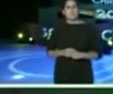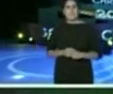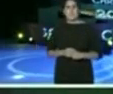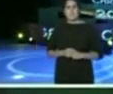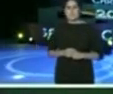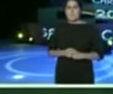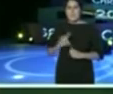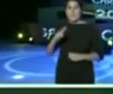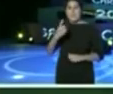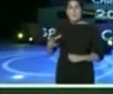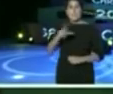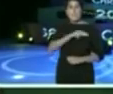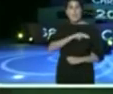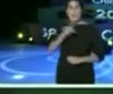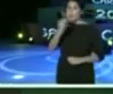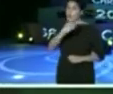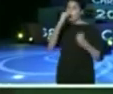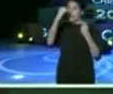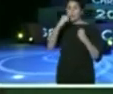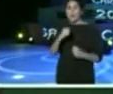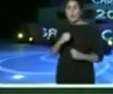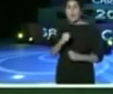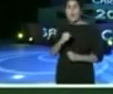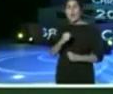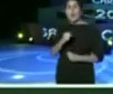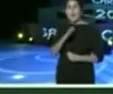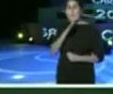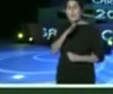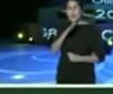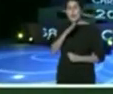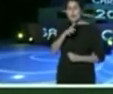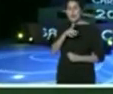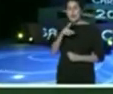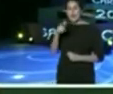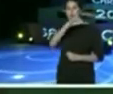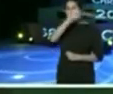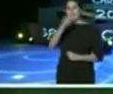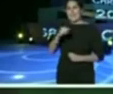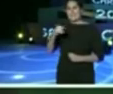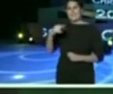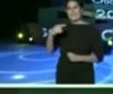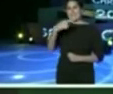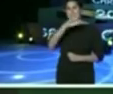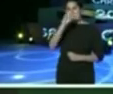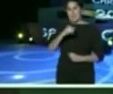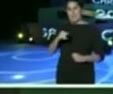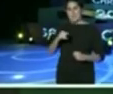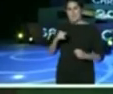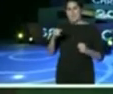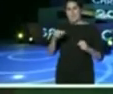premio que vamos a entregar, premio no institucional, es el premio Jorge González Palmero a la mejor percusión. Lo